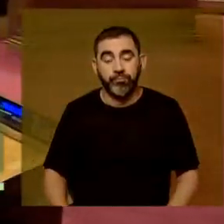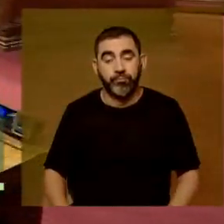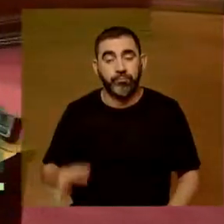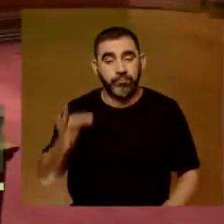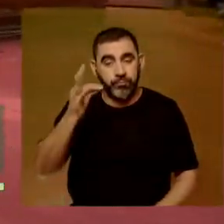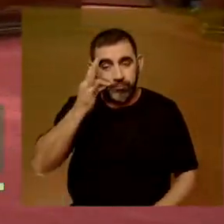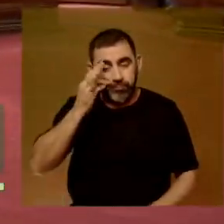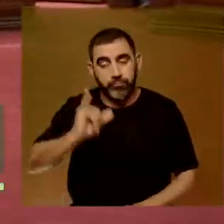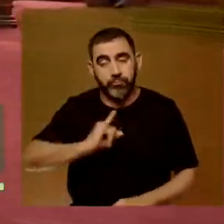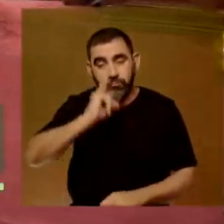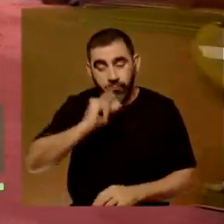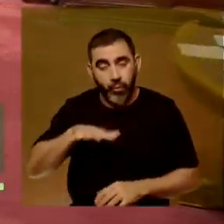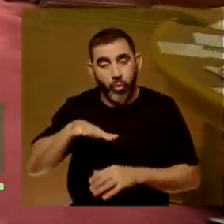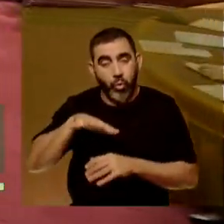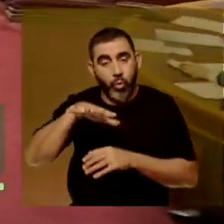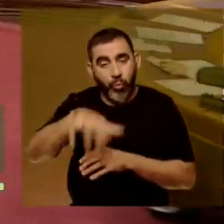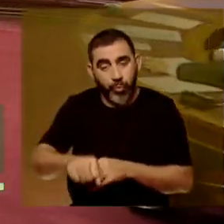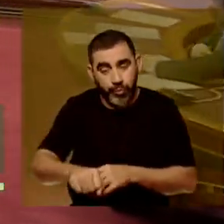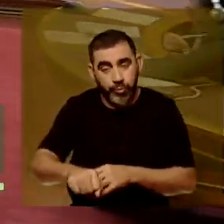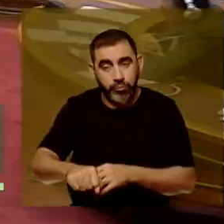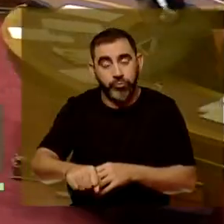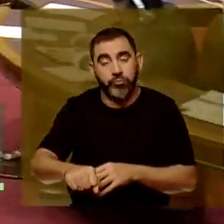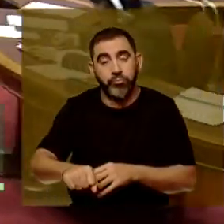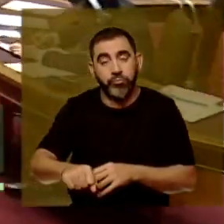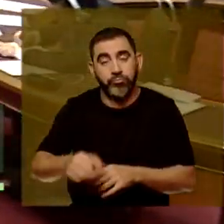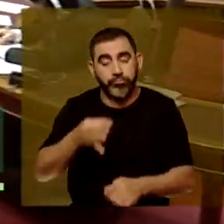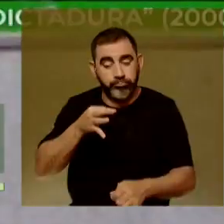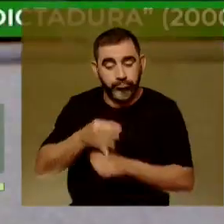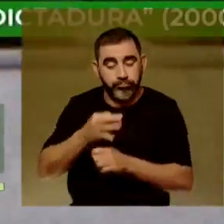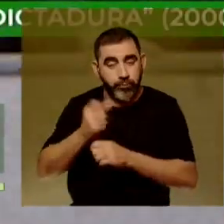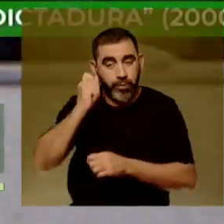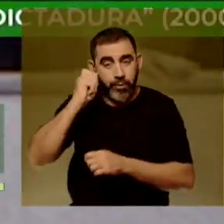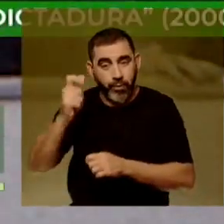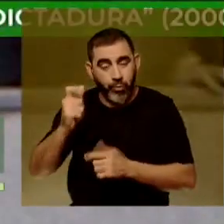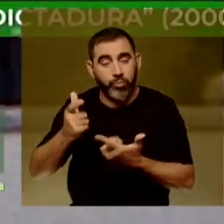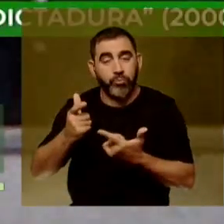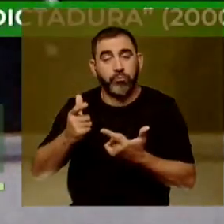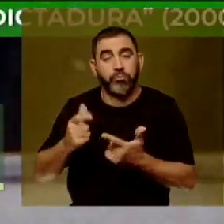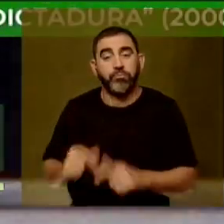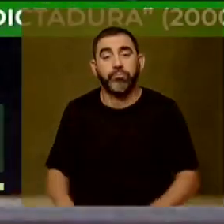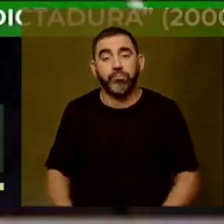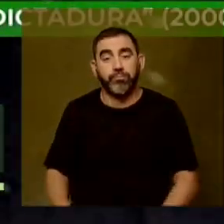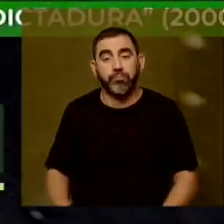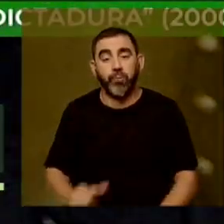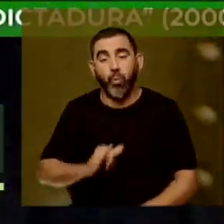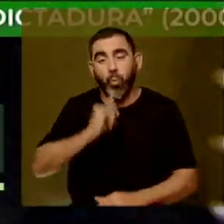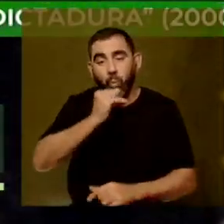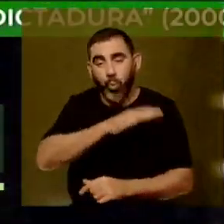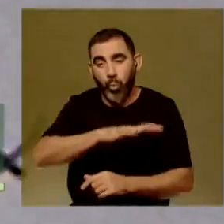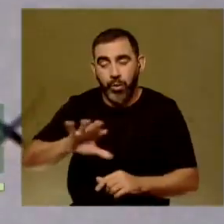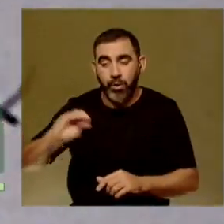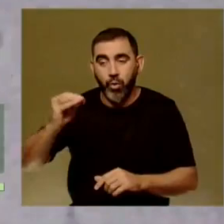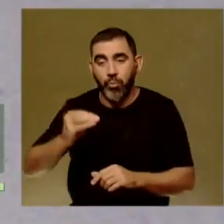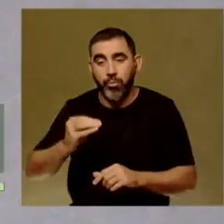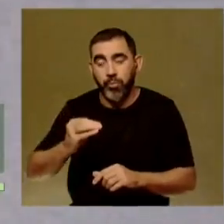testimonio, nuestro compromiso. Nuestra enseñanza, el contar las historias a los jóvenes para